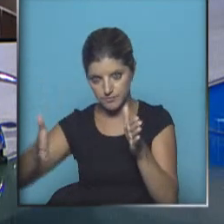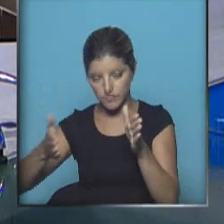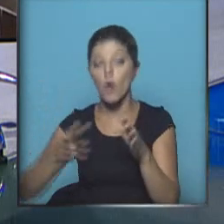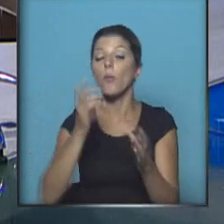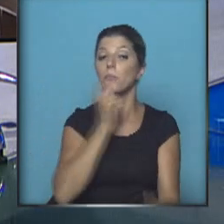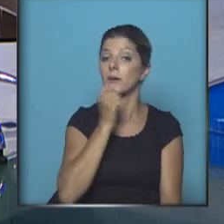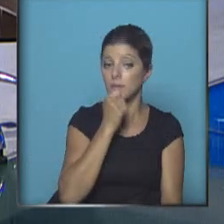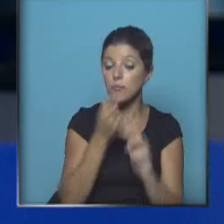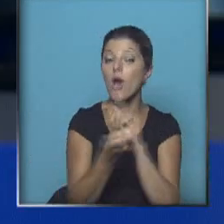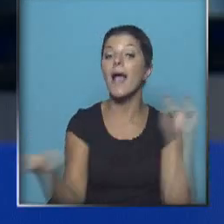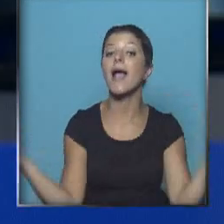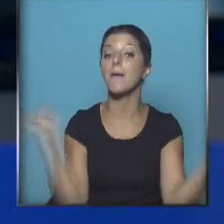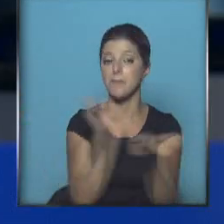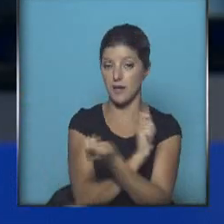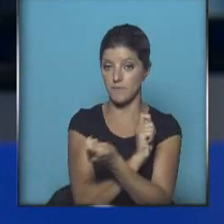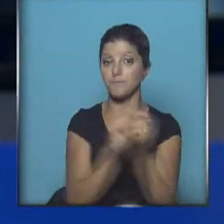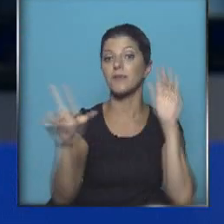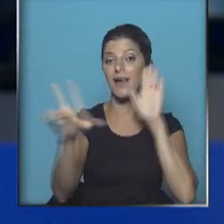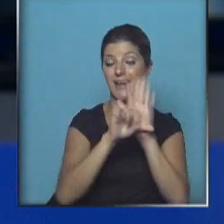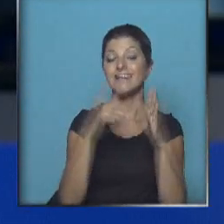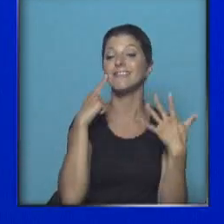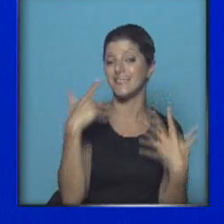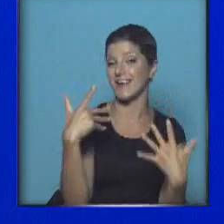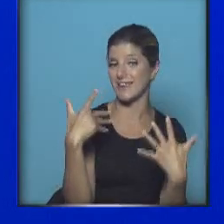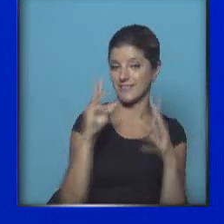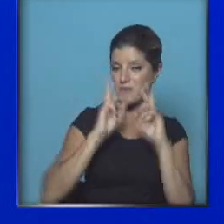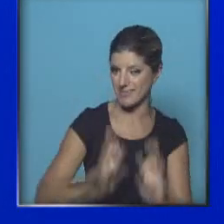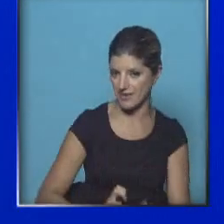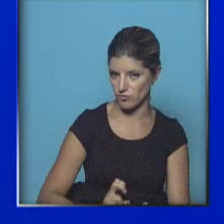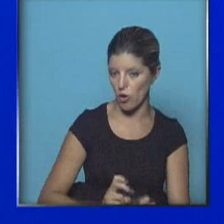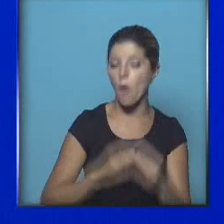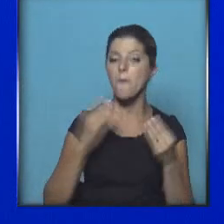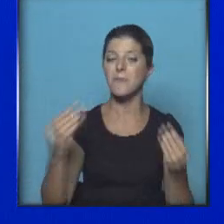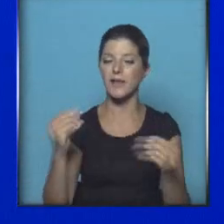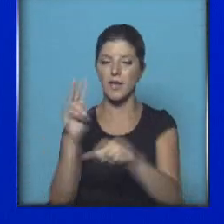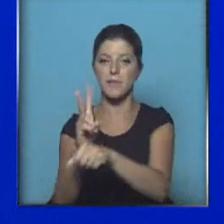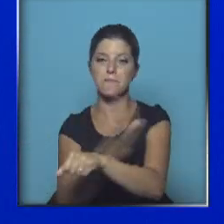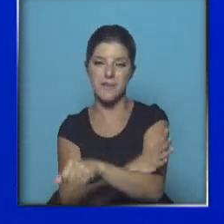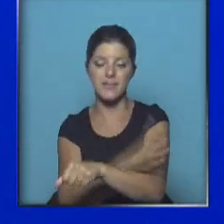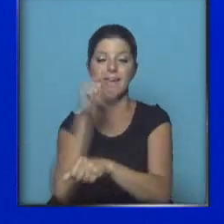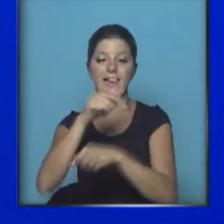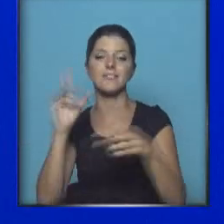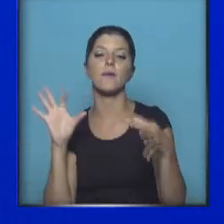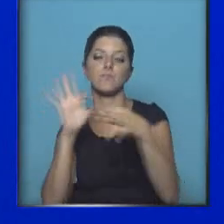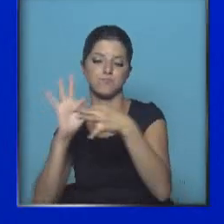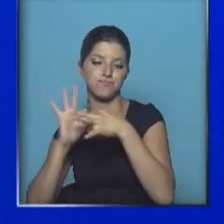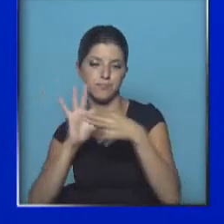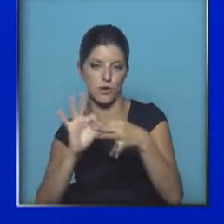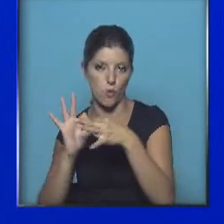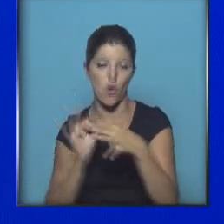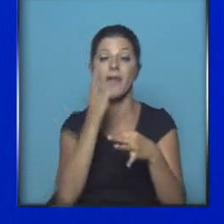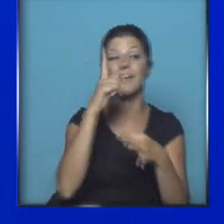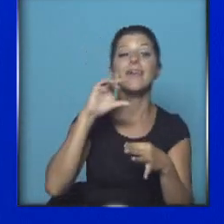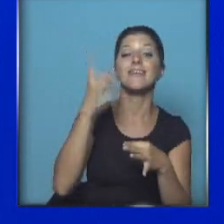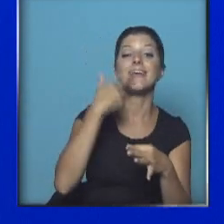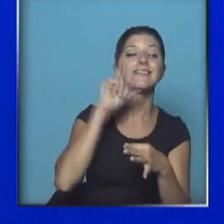a modificar la ley de inteligencia para impedir esta relación promiscua entre los servicios